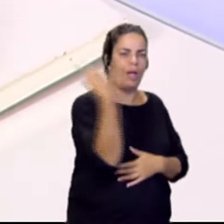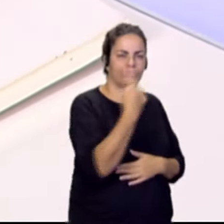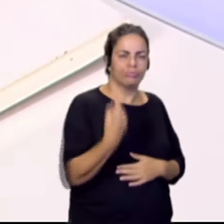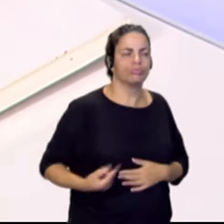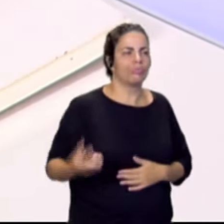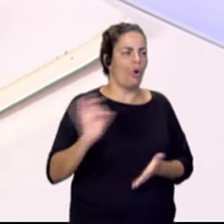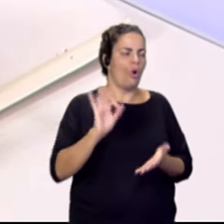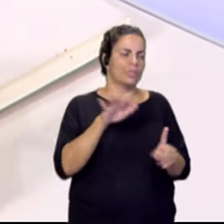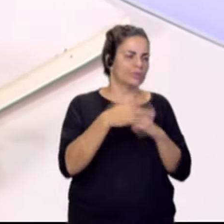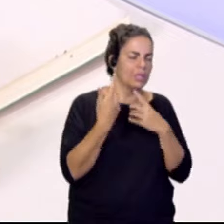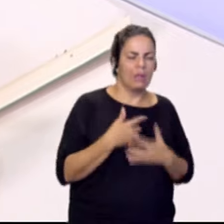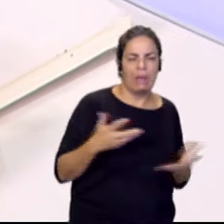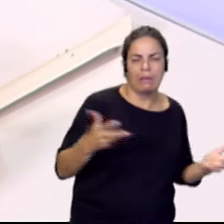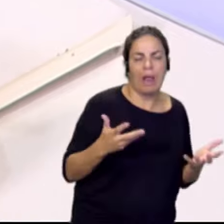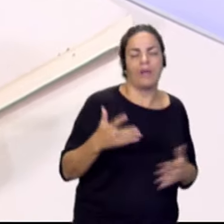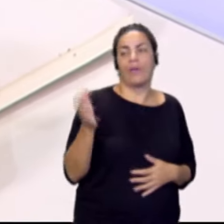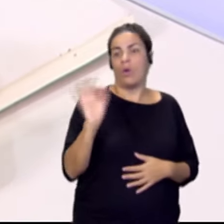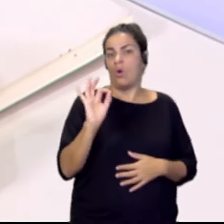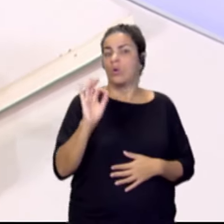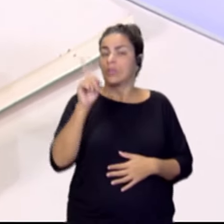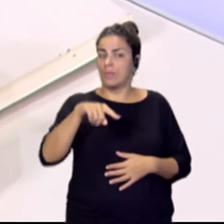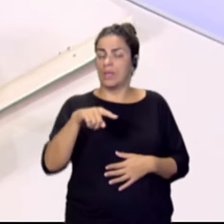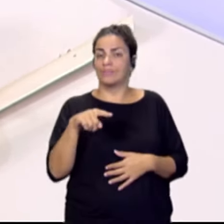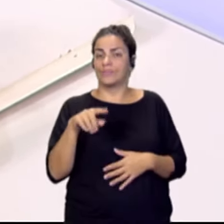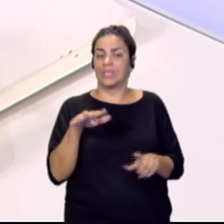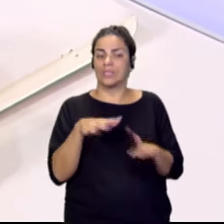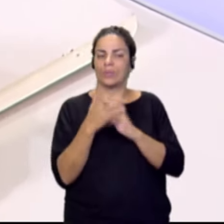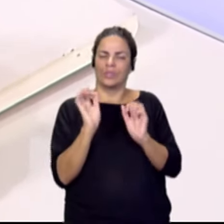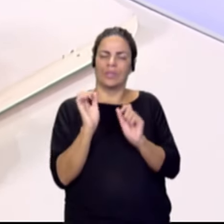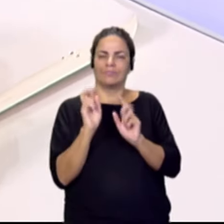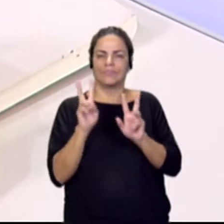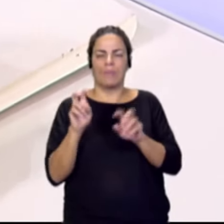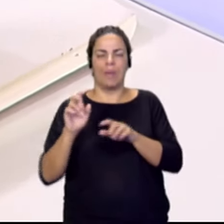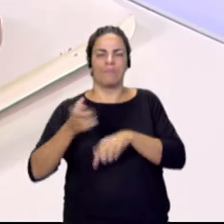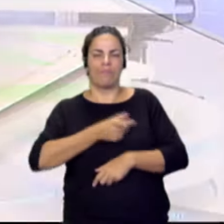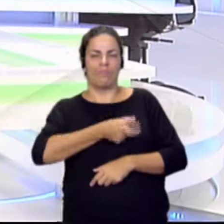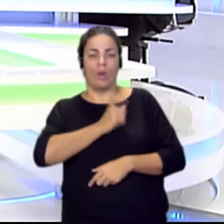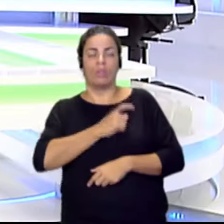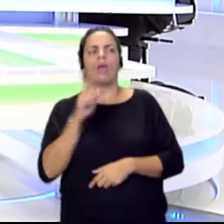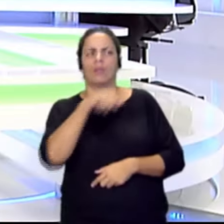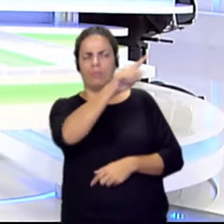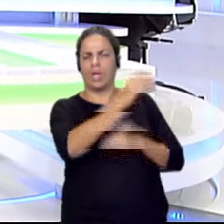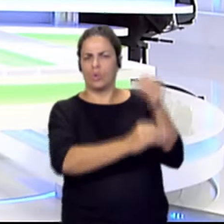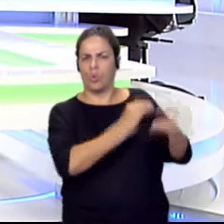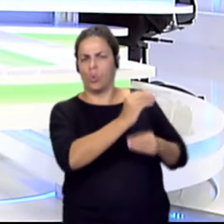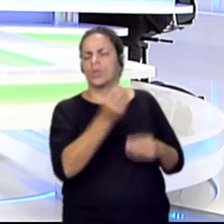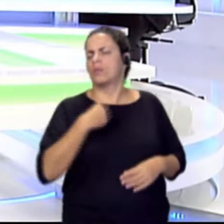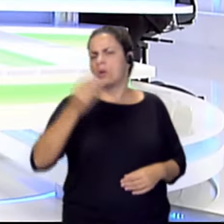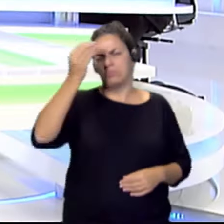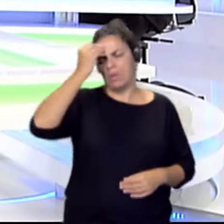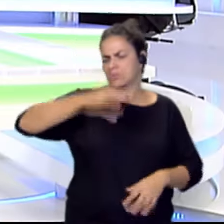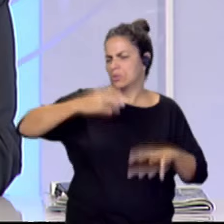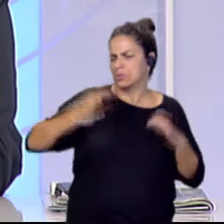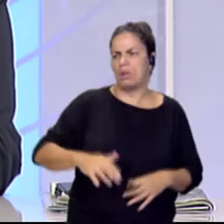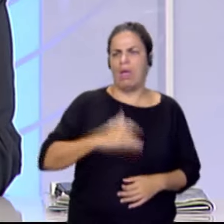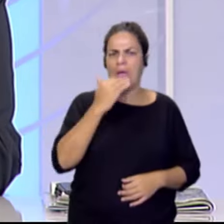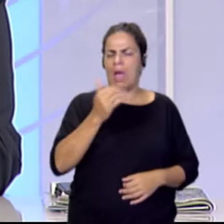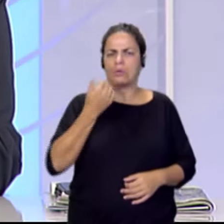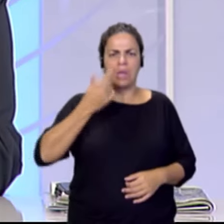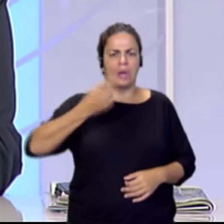calamitosas, incluso ante cuestiones de carácter policial. Y yo tengo el convencimiento de que acabará convirtiéndose en algo que